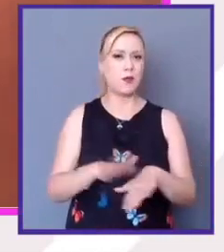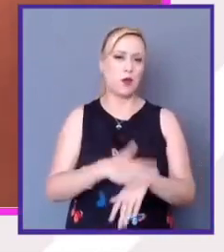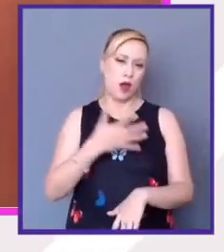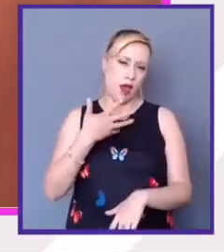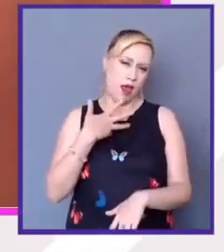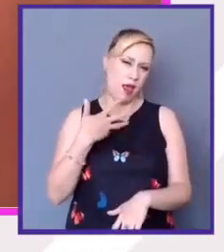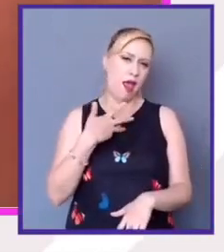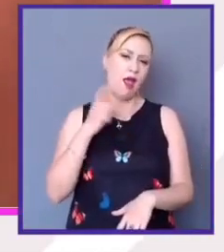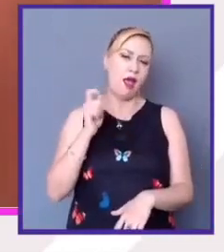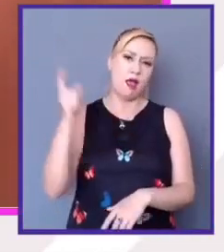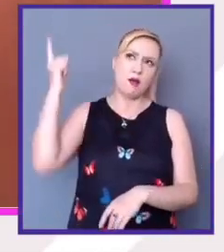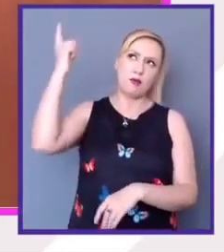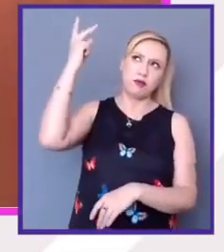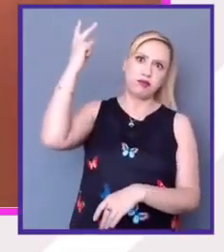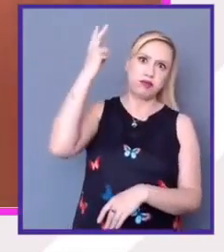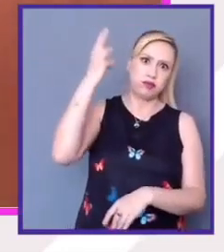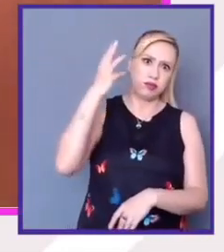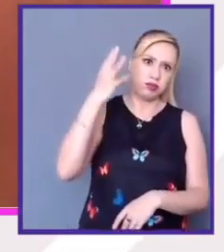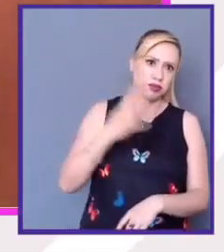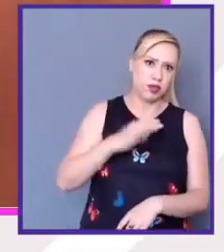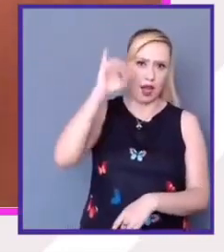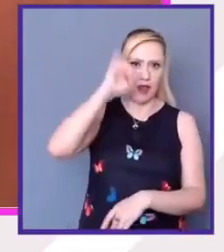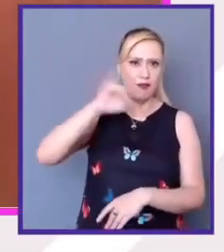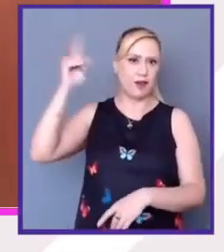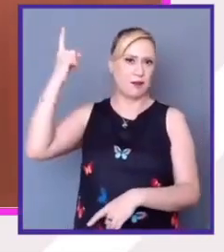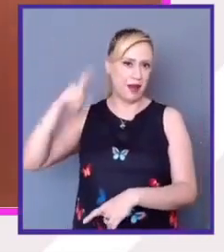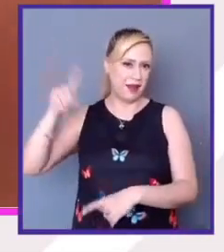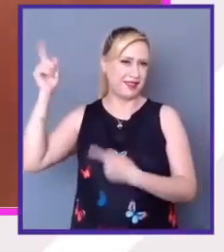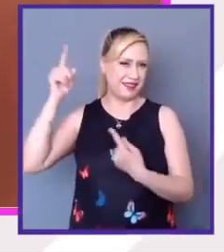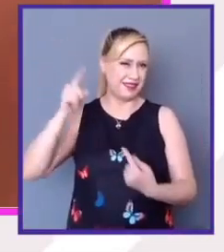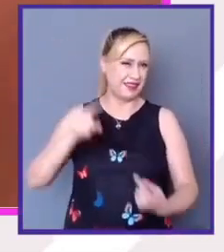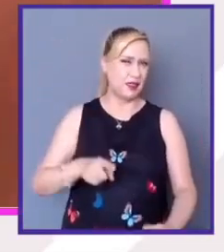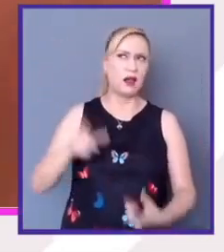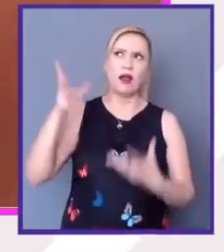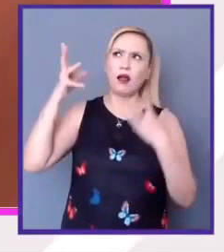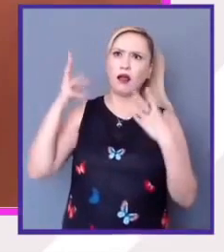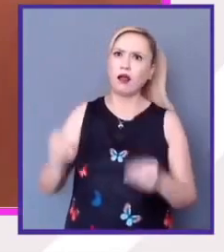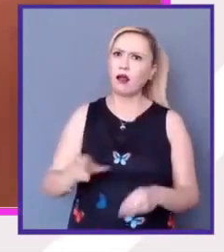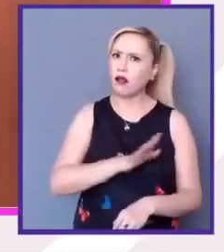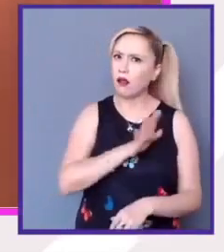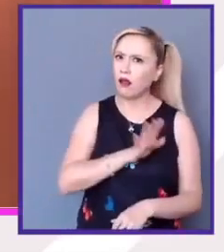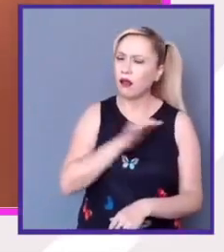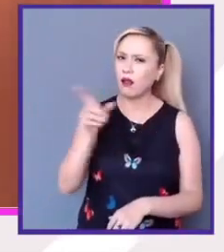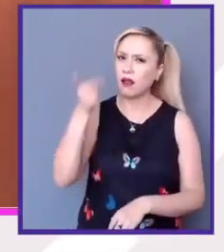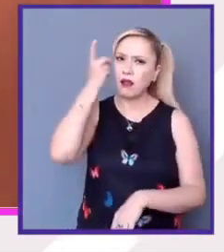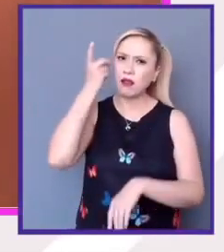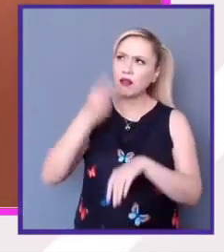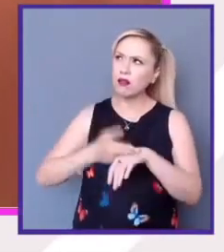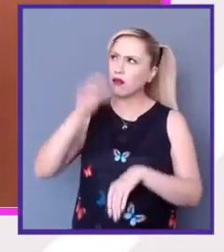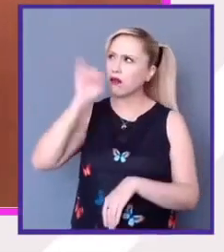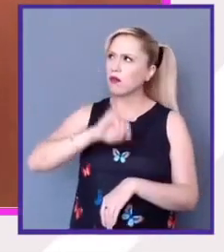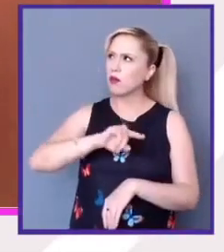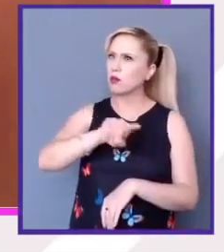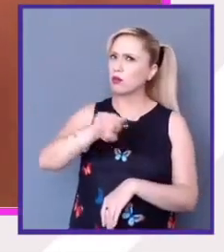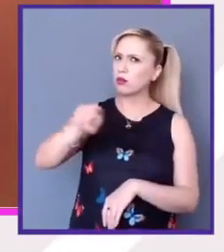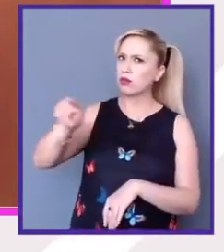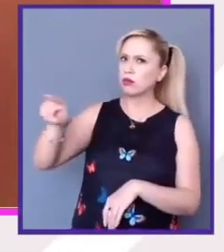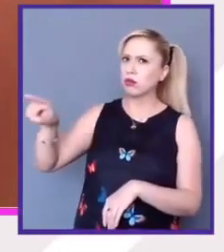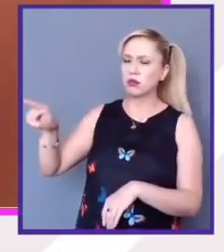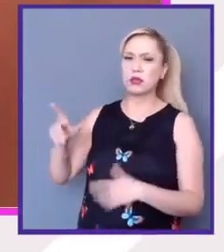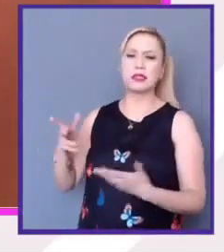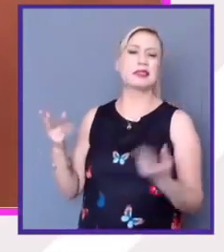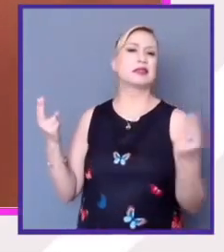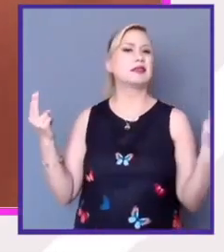históricamente ha sido así, pues a lo mejor hay muchas personas blancas dentro de las posiciones más altas, ¿no? Entonces, también es